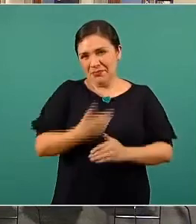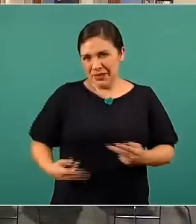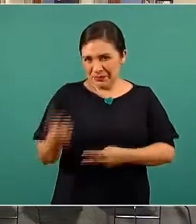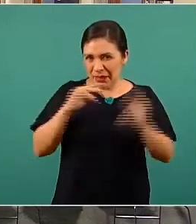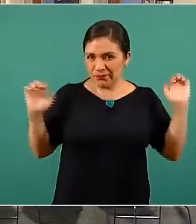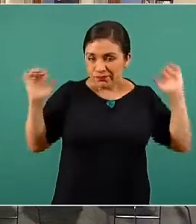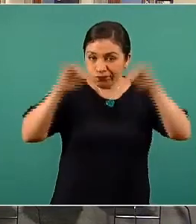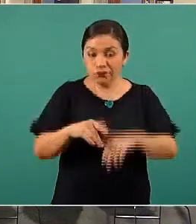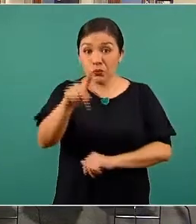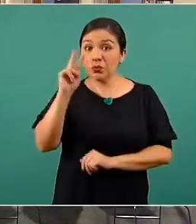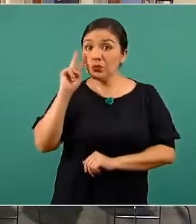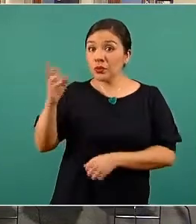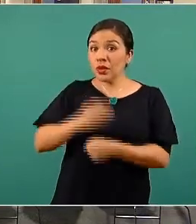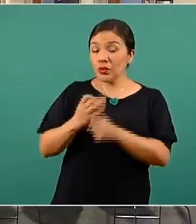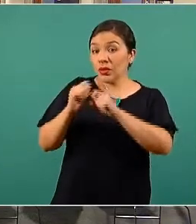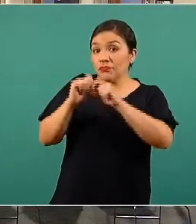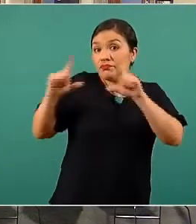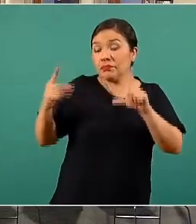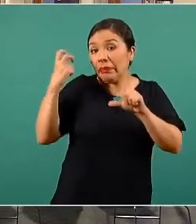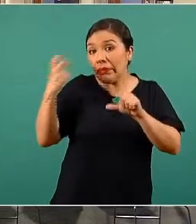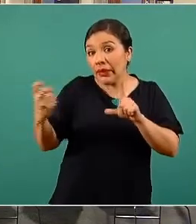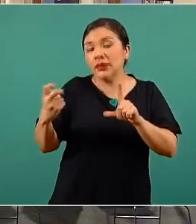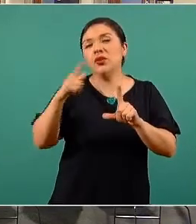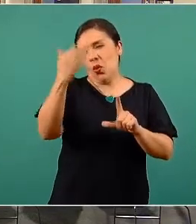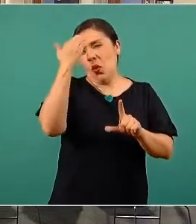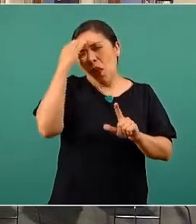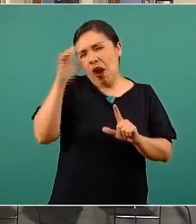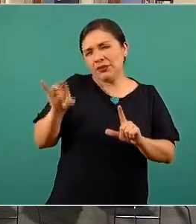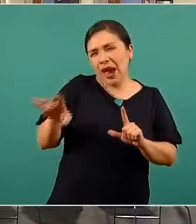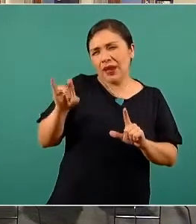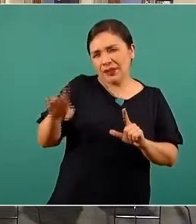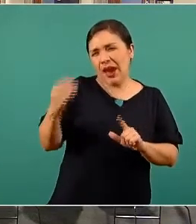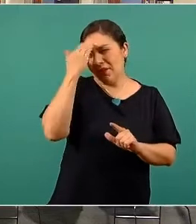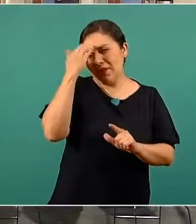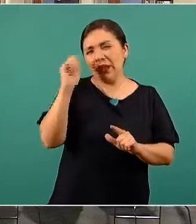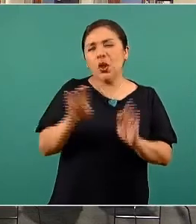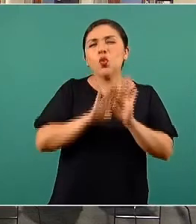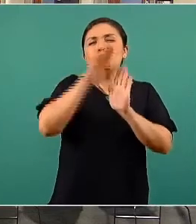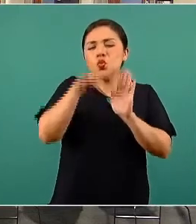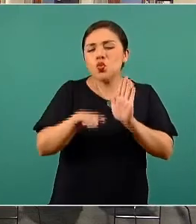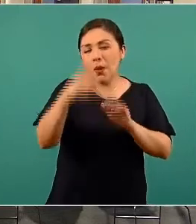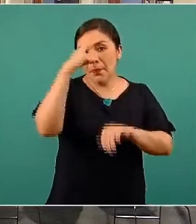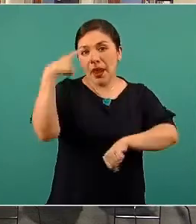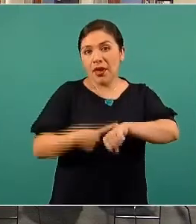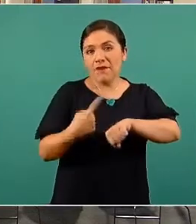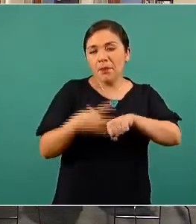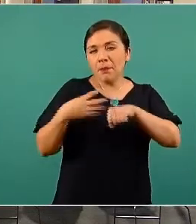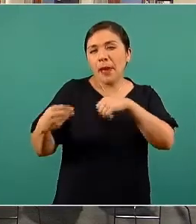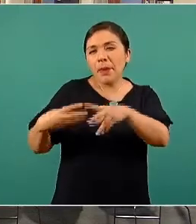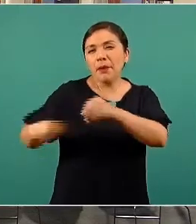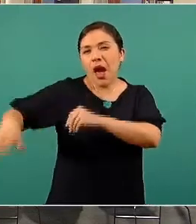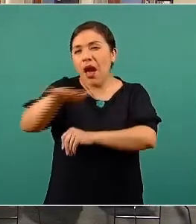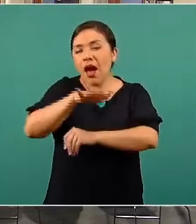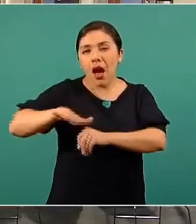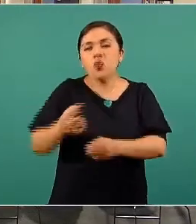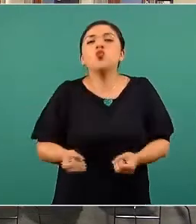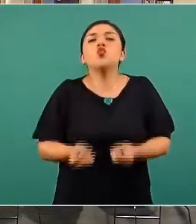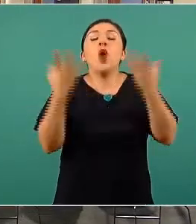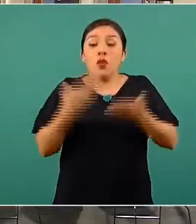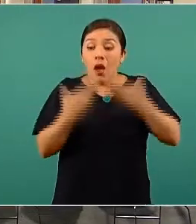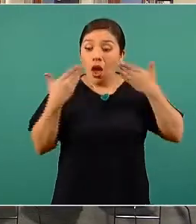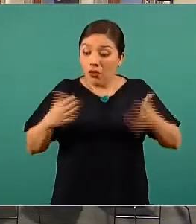Vemos esta diapositiva que ya conocemos todos, es la curva epidémica de casos estimados, que hasta